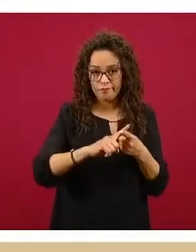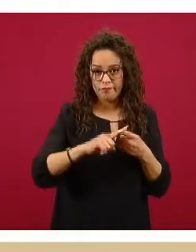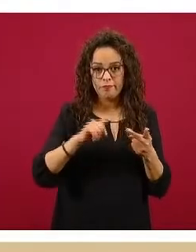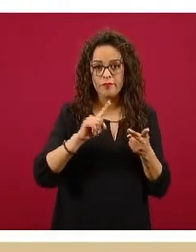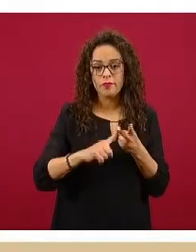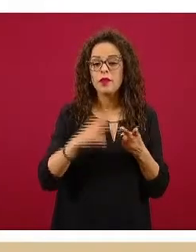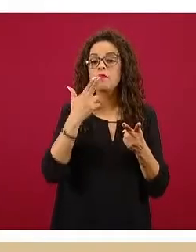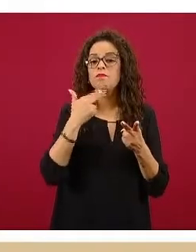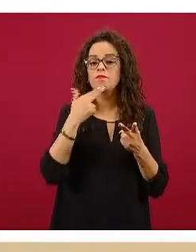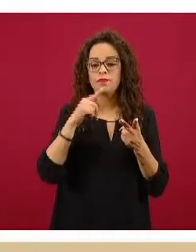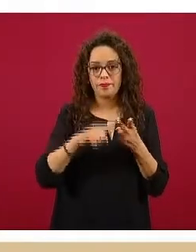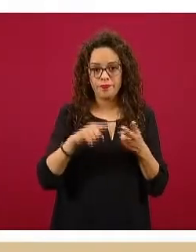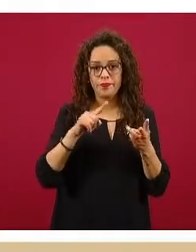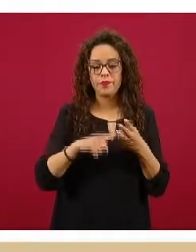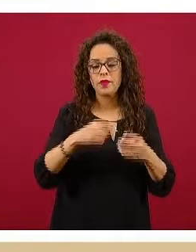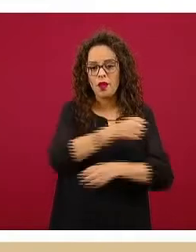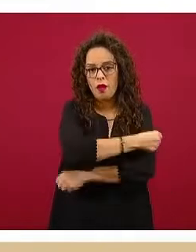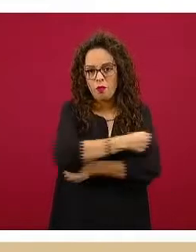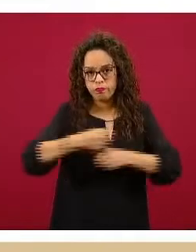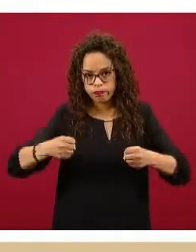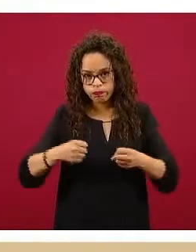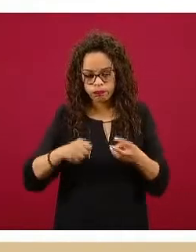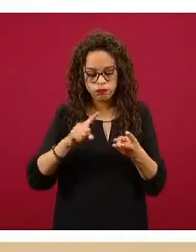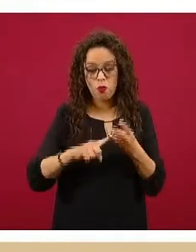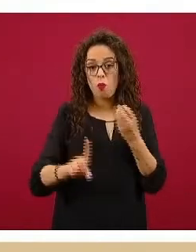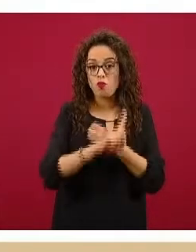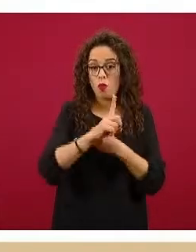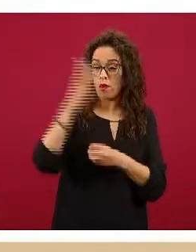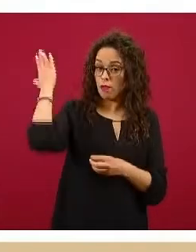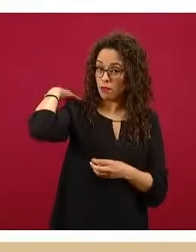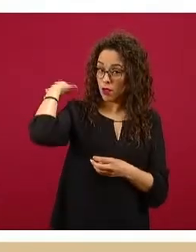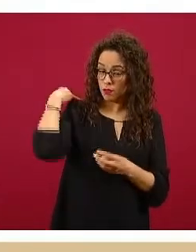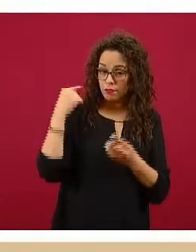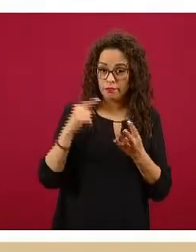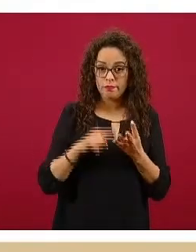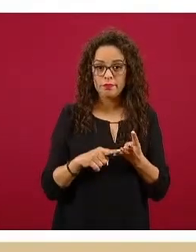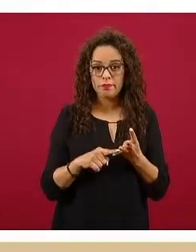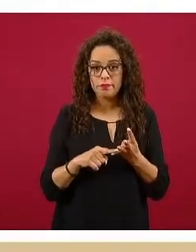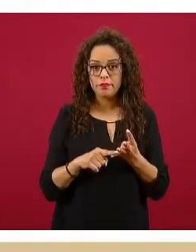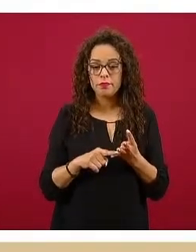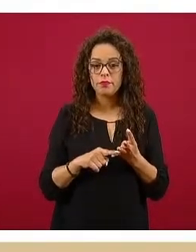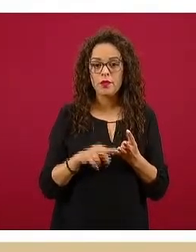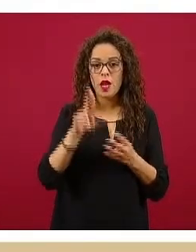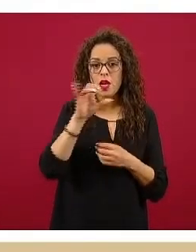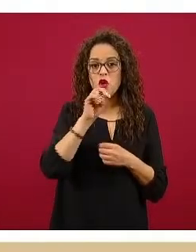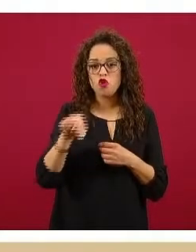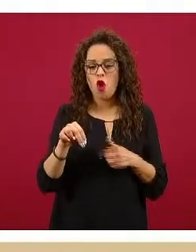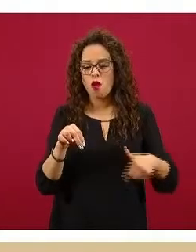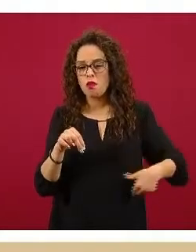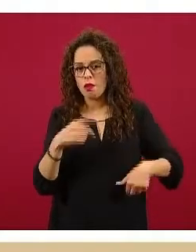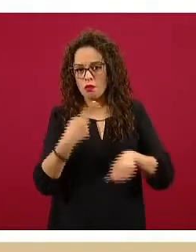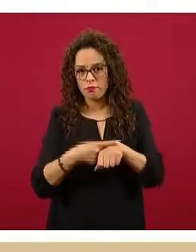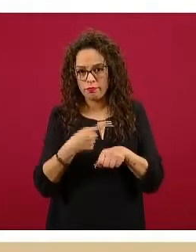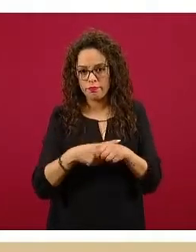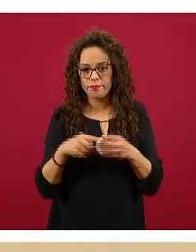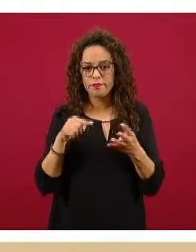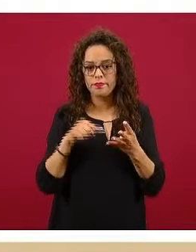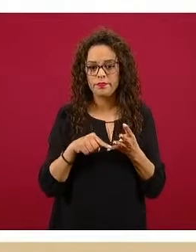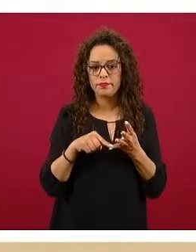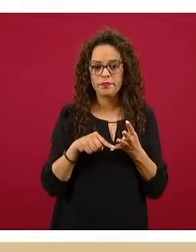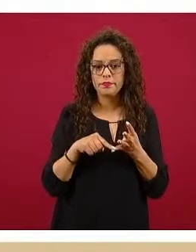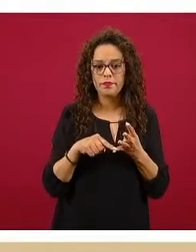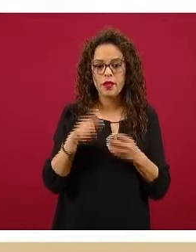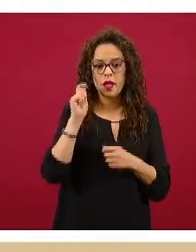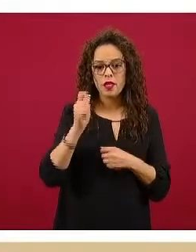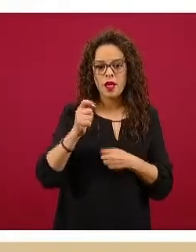obesidad, enfermedad pulmonar obstructiva crónica, insuficiencia renal, enfermedad cardiovascular y asma.